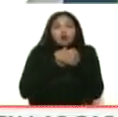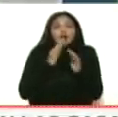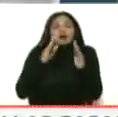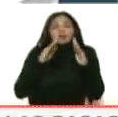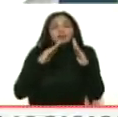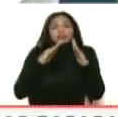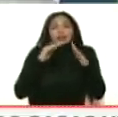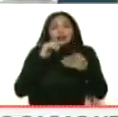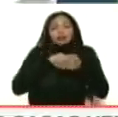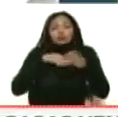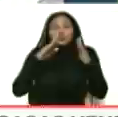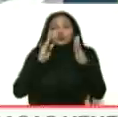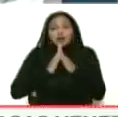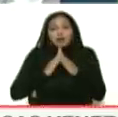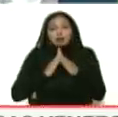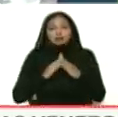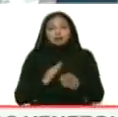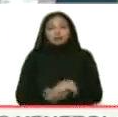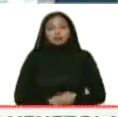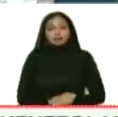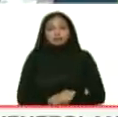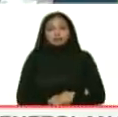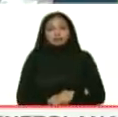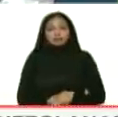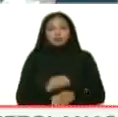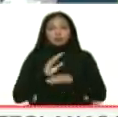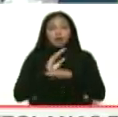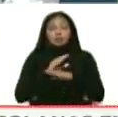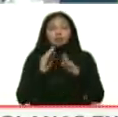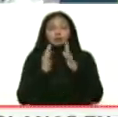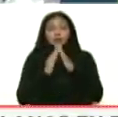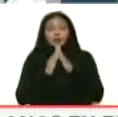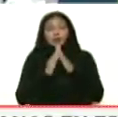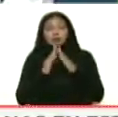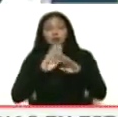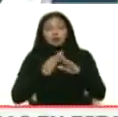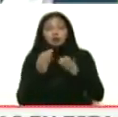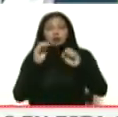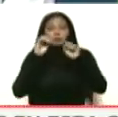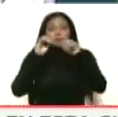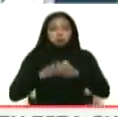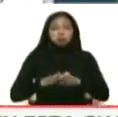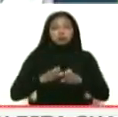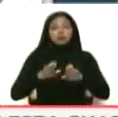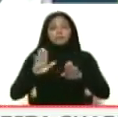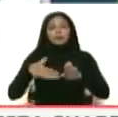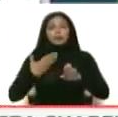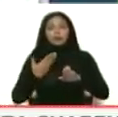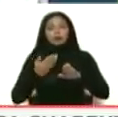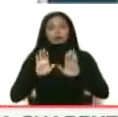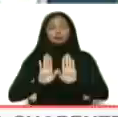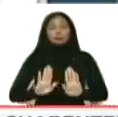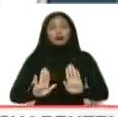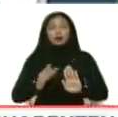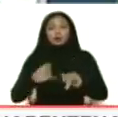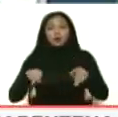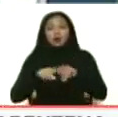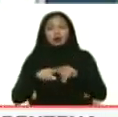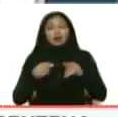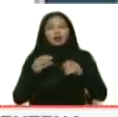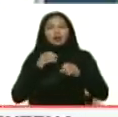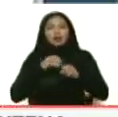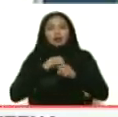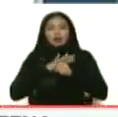hogares, resguardadas en sus hogares, para poder derrotar la pandemia por COVID-19. Y tengan la